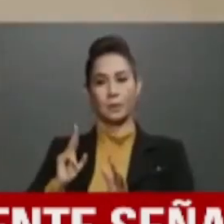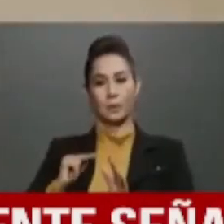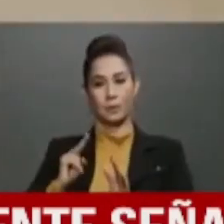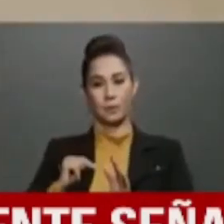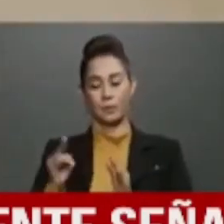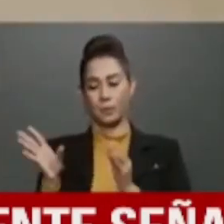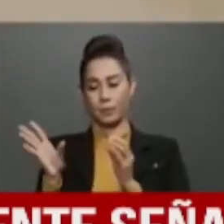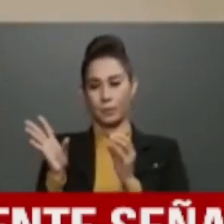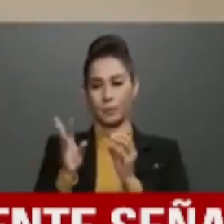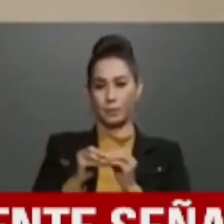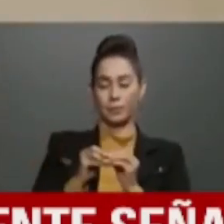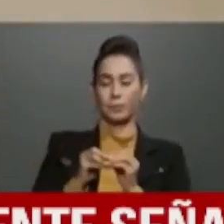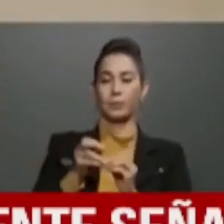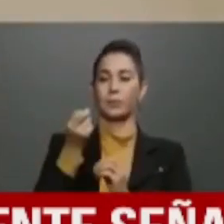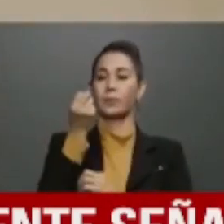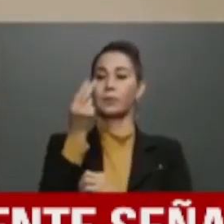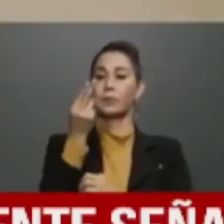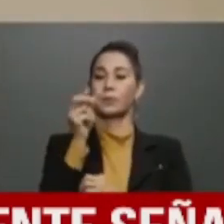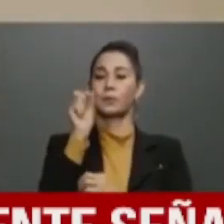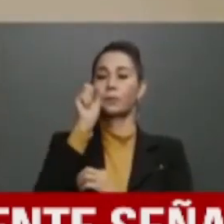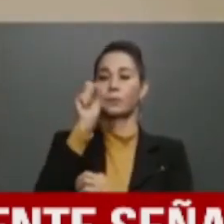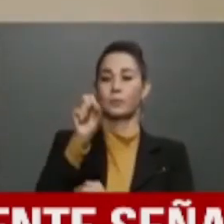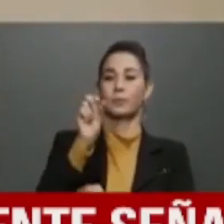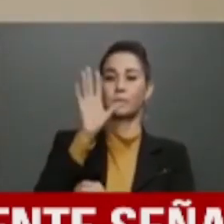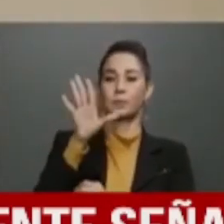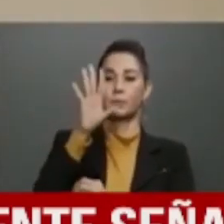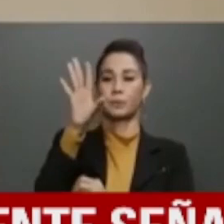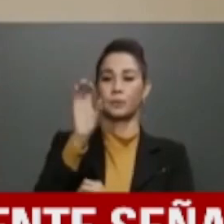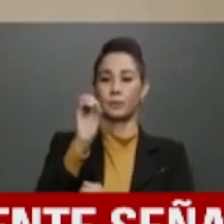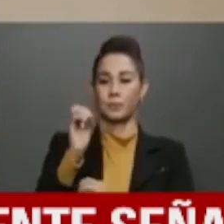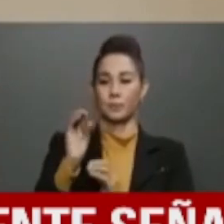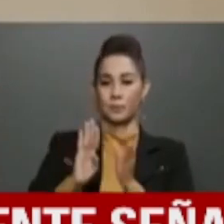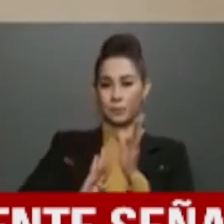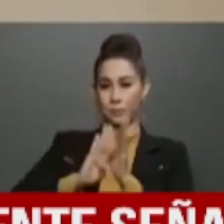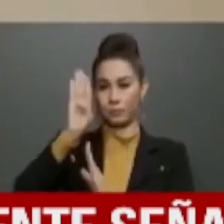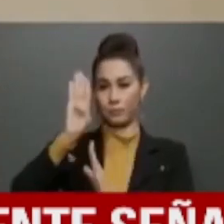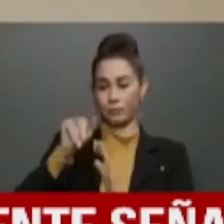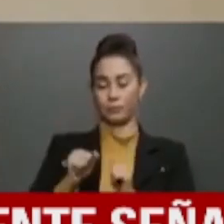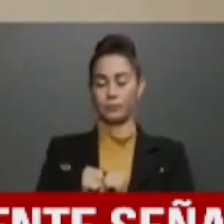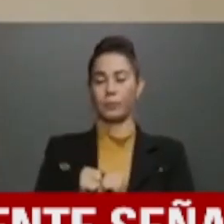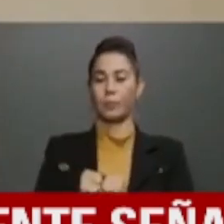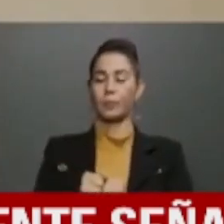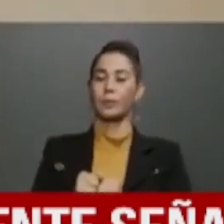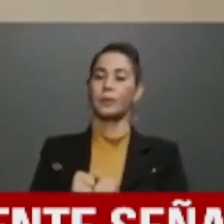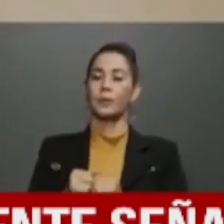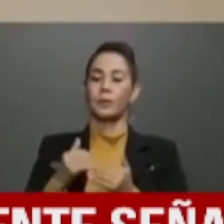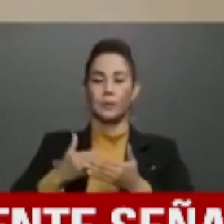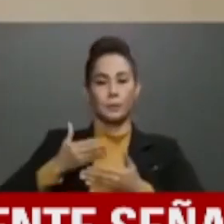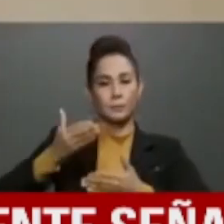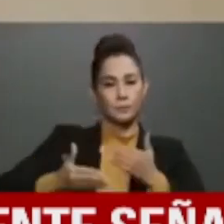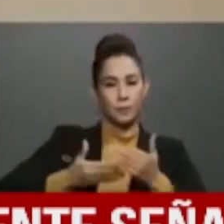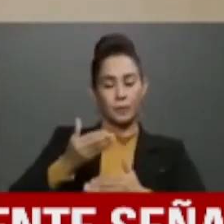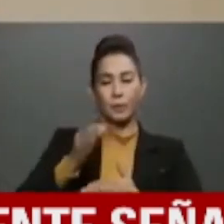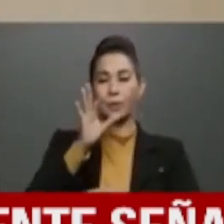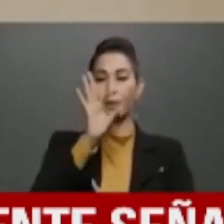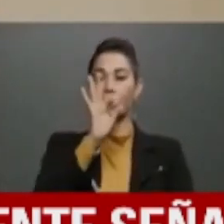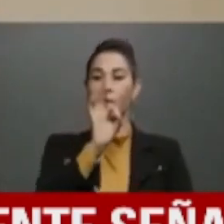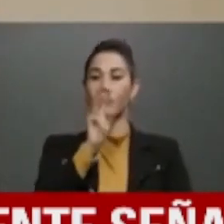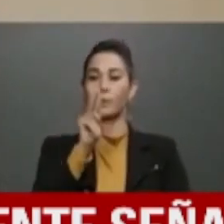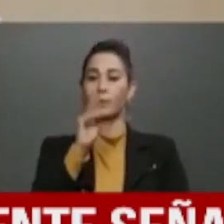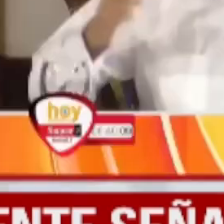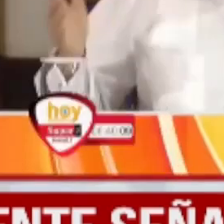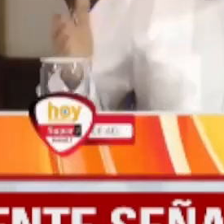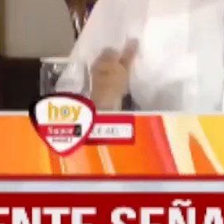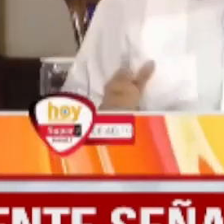Ahora este Miguel Seara Hatton parece que quiere también asesinar moralmente hablando a Jorge